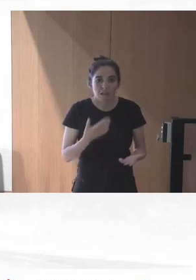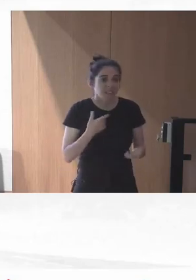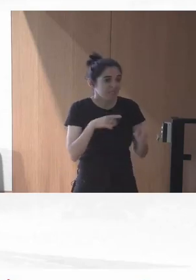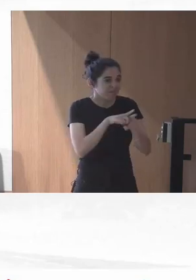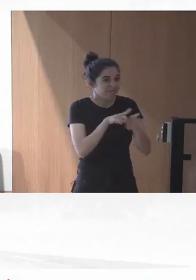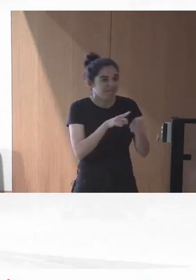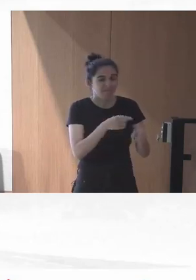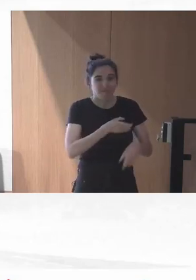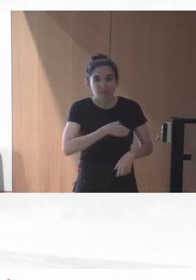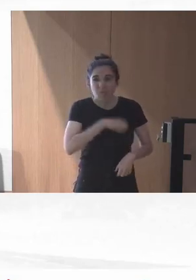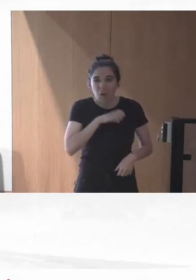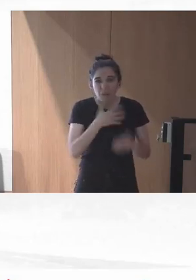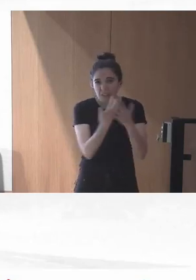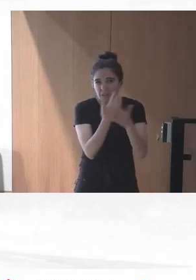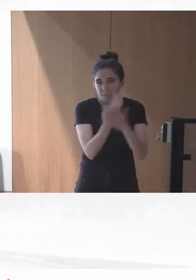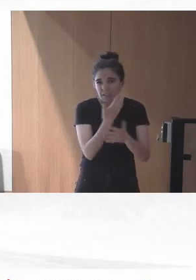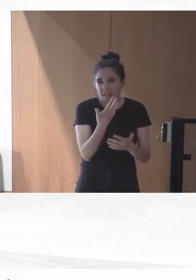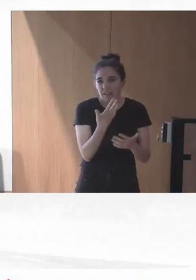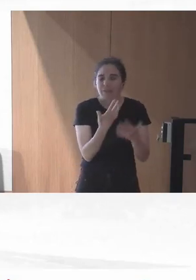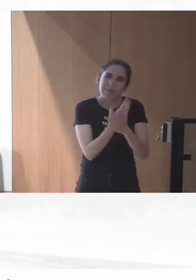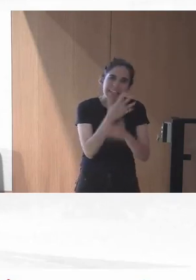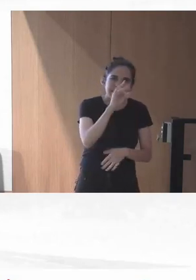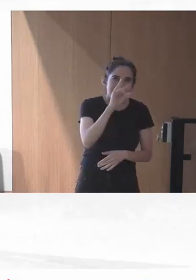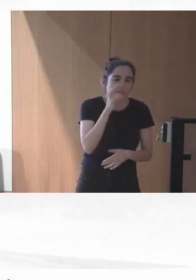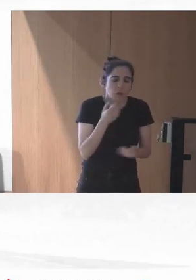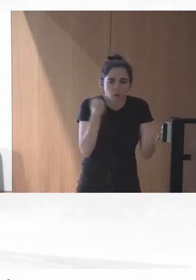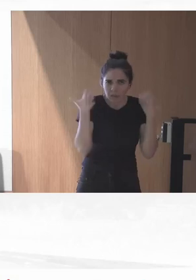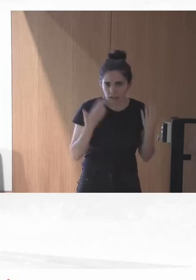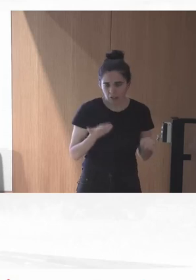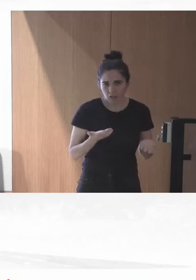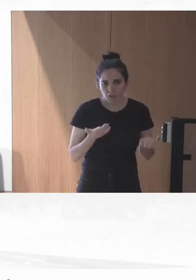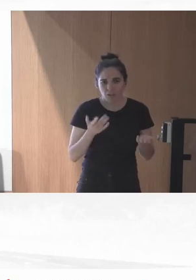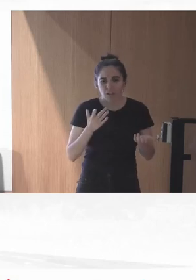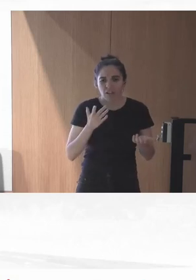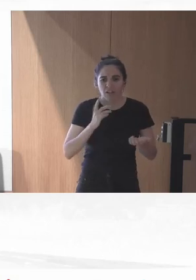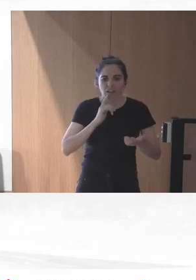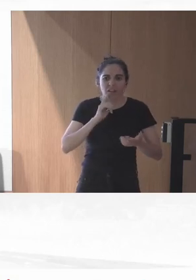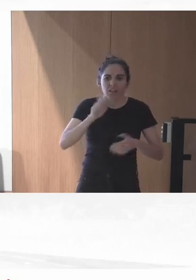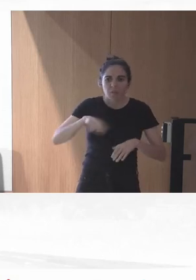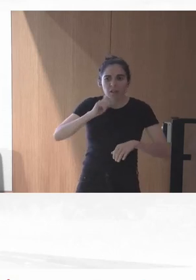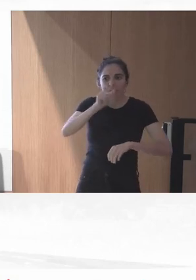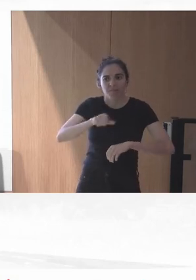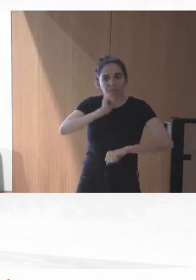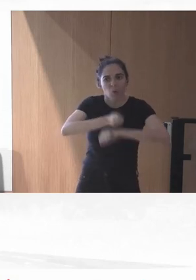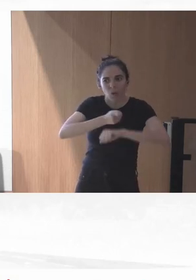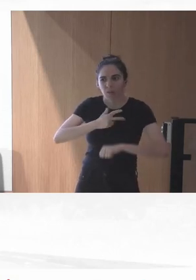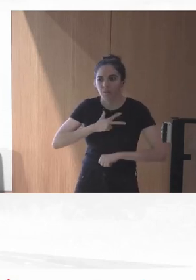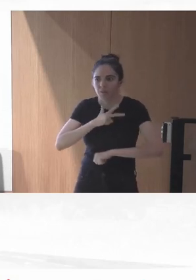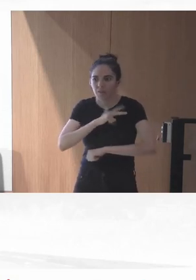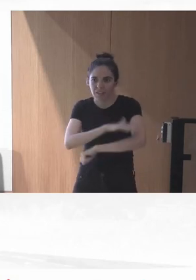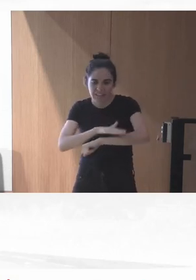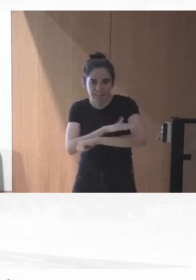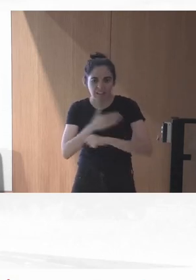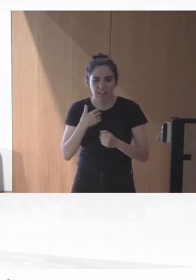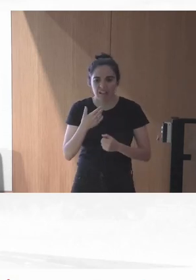La policía, no me explicaba bien. Me lo explicaban, pero yo no me enteraba, ¿no? Luego los jueces, los fiscales, tampoco me enteraba muy bien porque me hacían